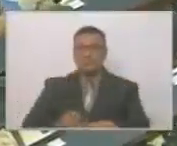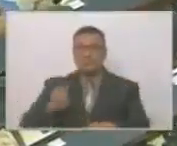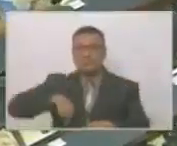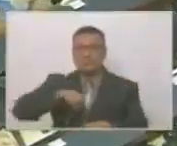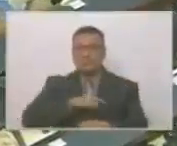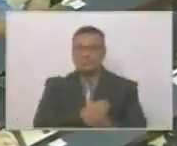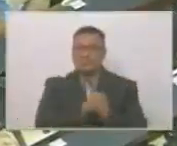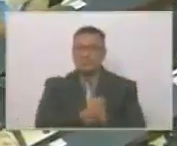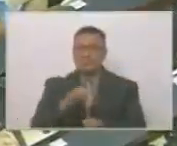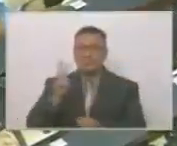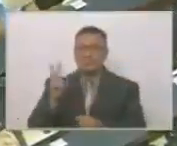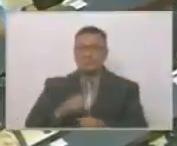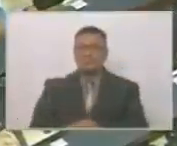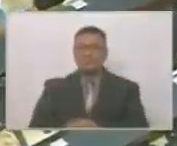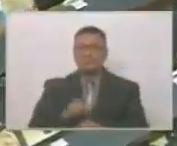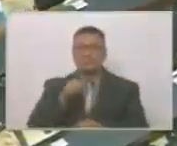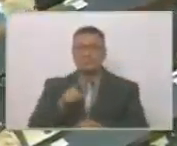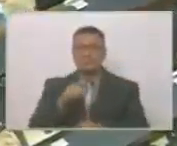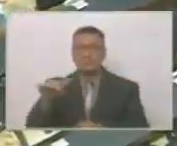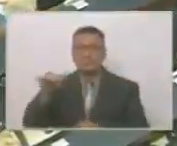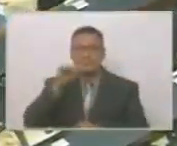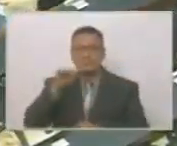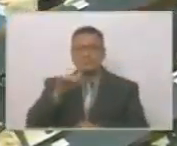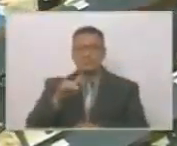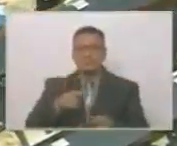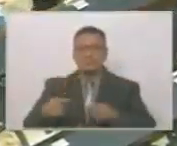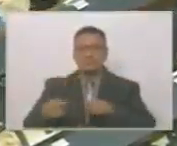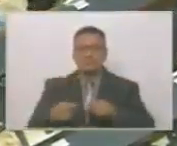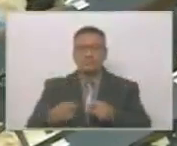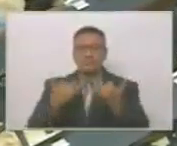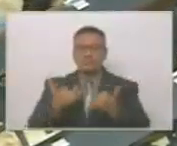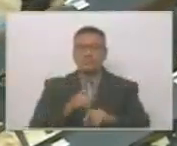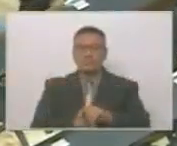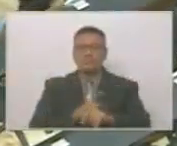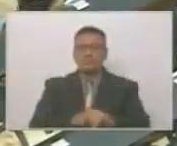amada Venezuela. Esta es la información que se maneja hasta los